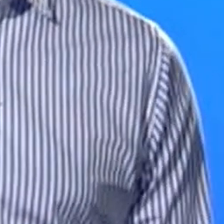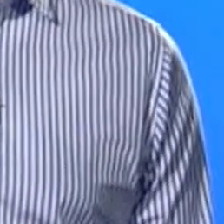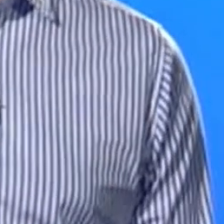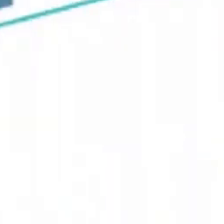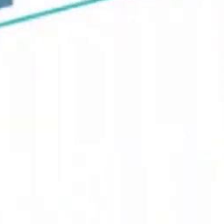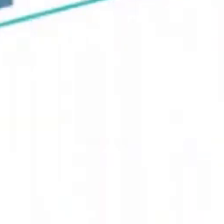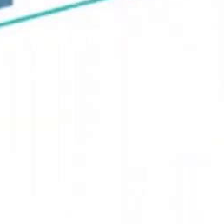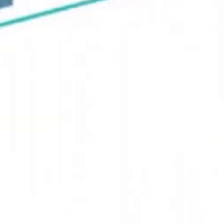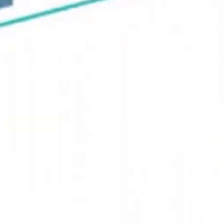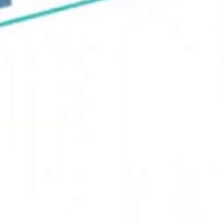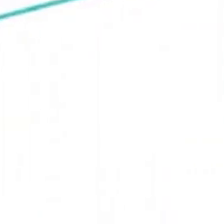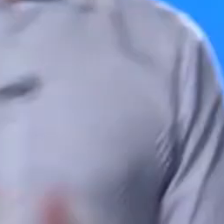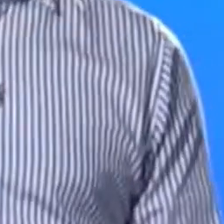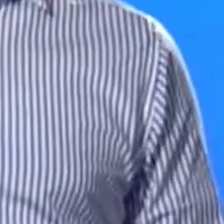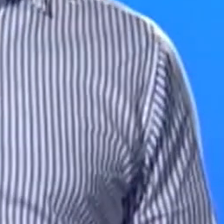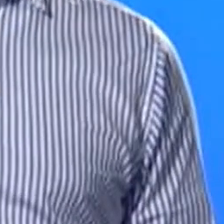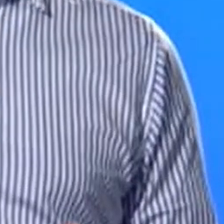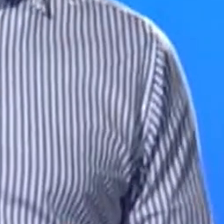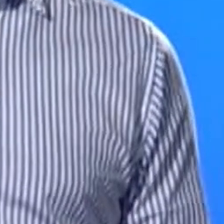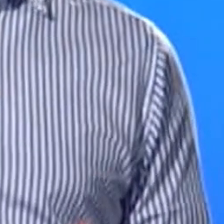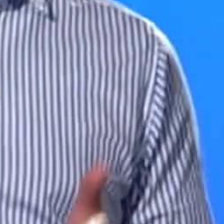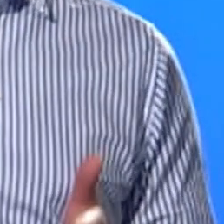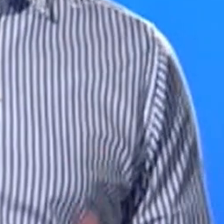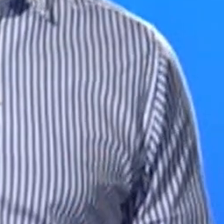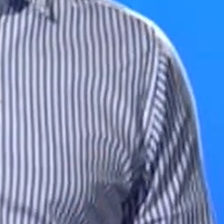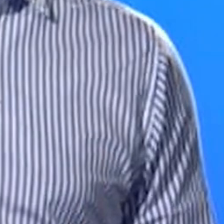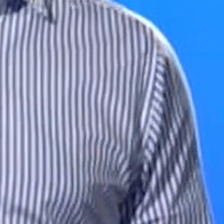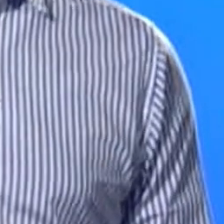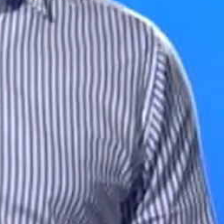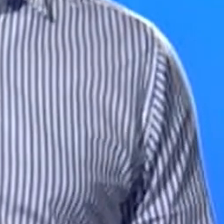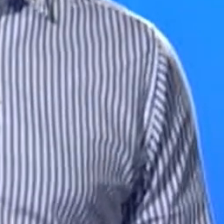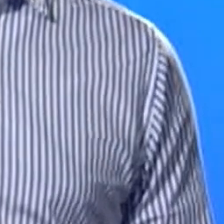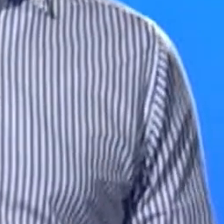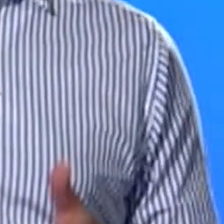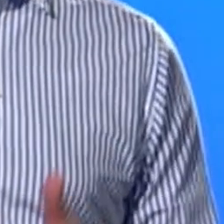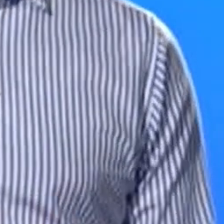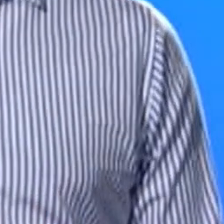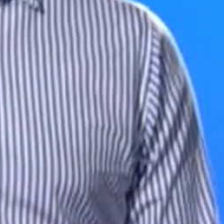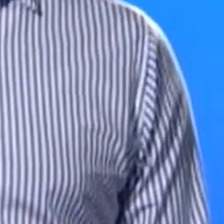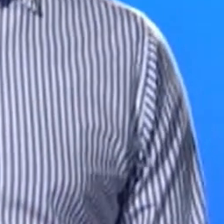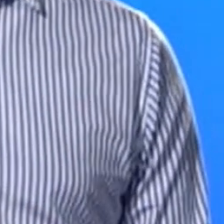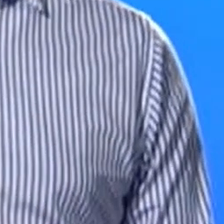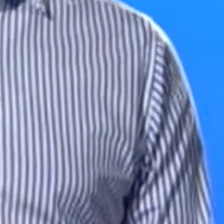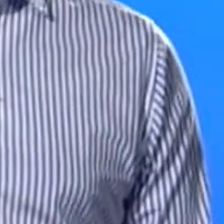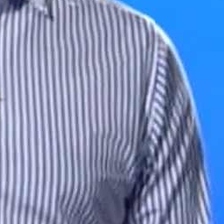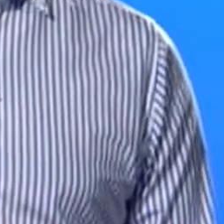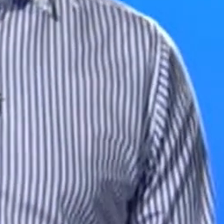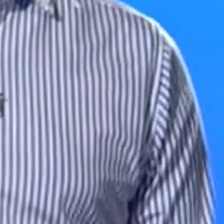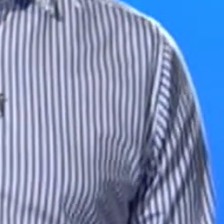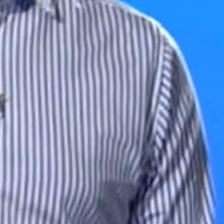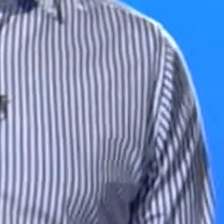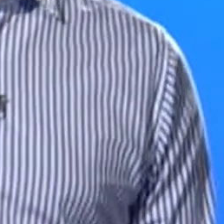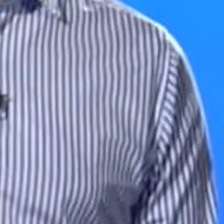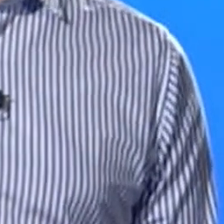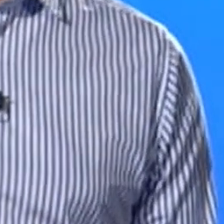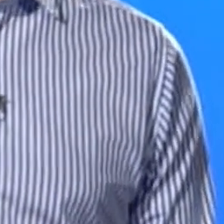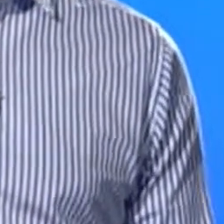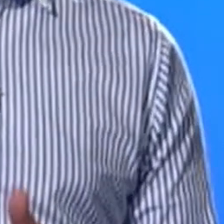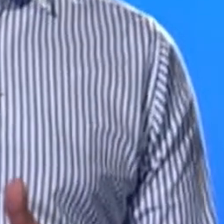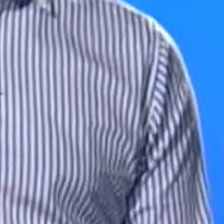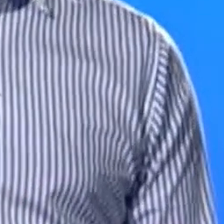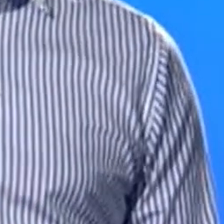¡Comencemos! Vamos a iniciar contándoles que este lunes 15 de junio fue presentado el Plan Habilidades